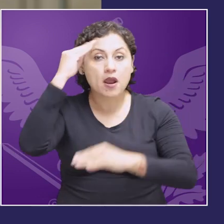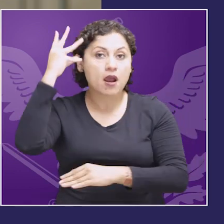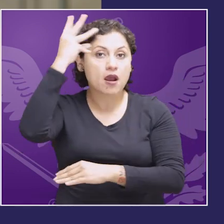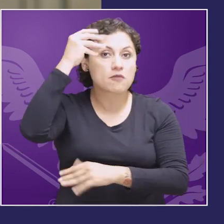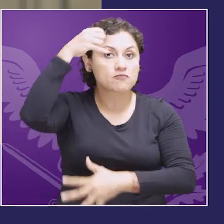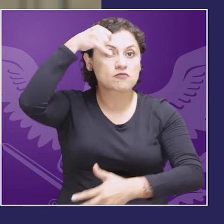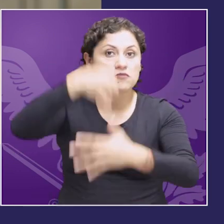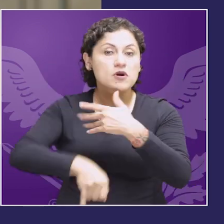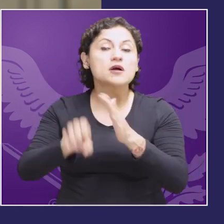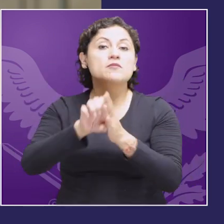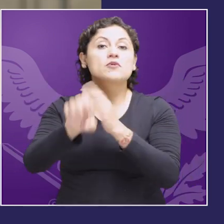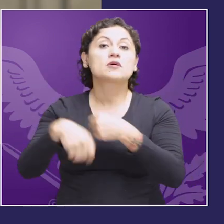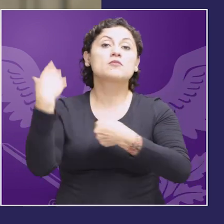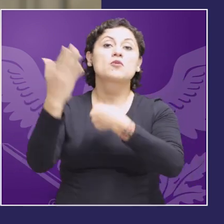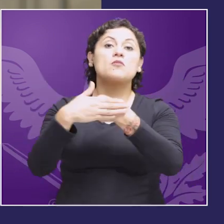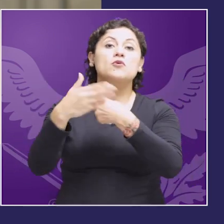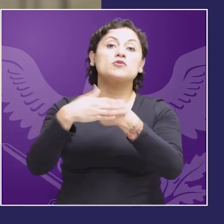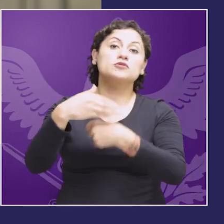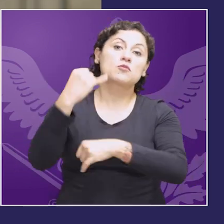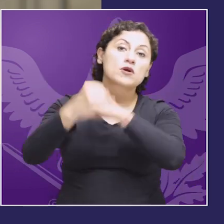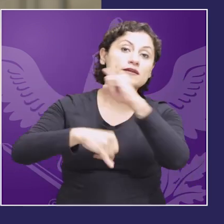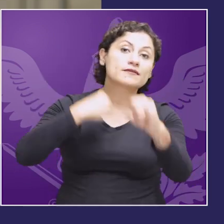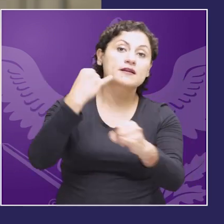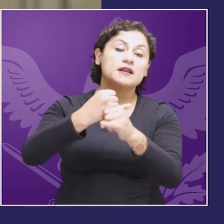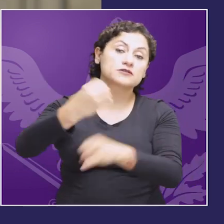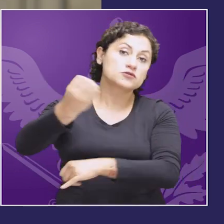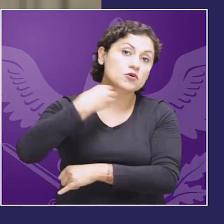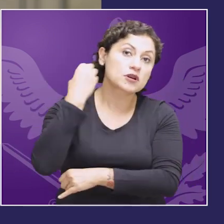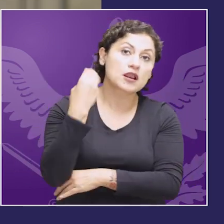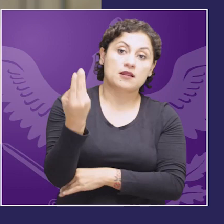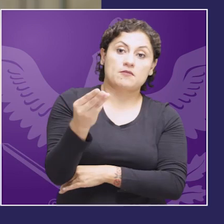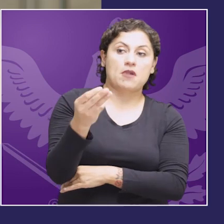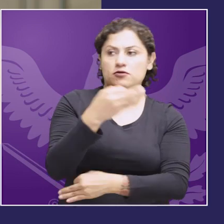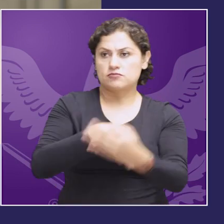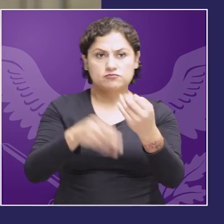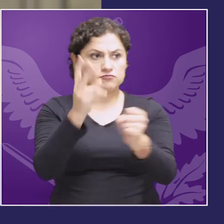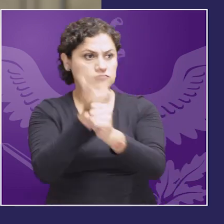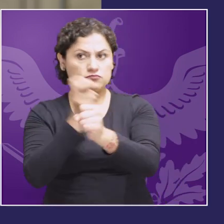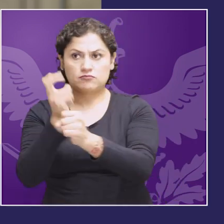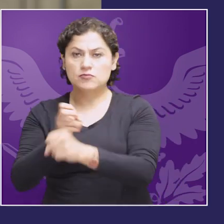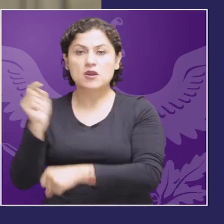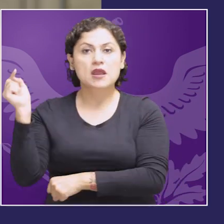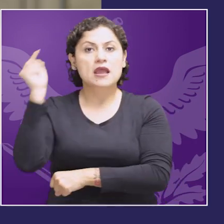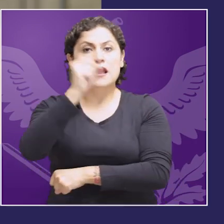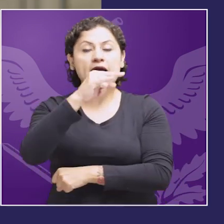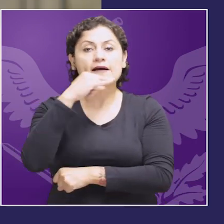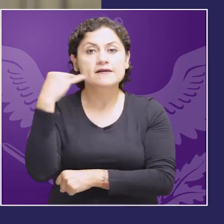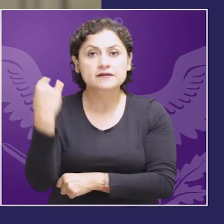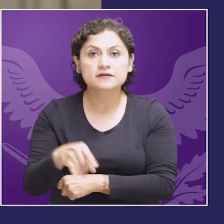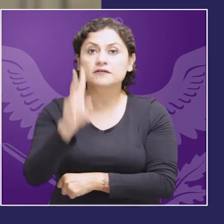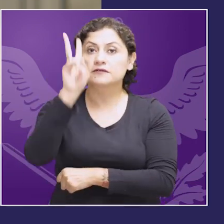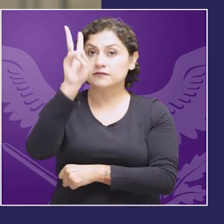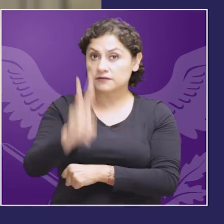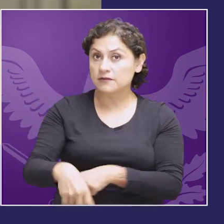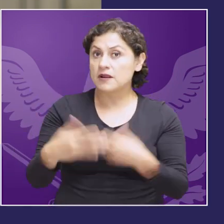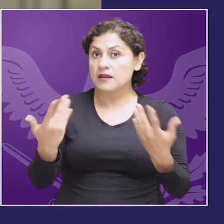generar reflexión sobre temas y profundizar, que es por ejemplo lo que se va a hacer en un seminario internacional en mayo en Chile, en que están todos